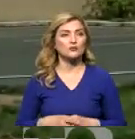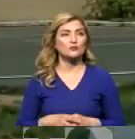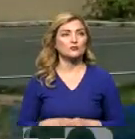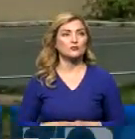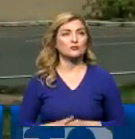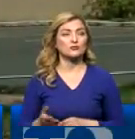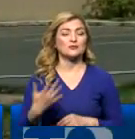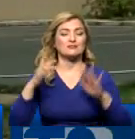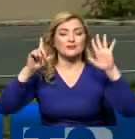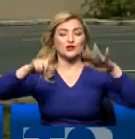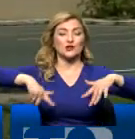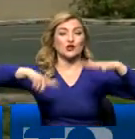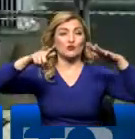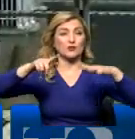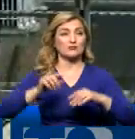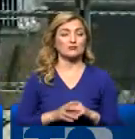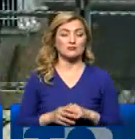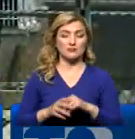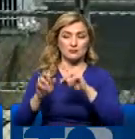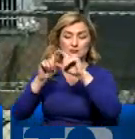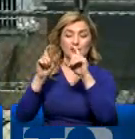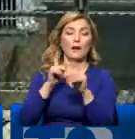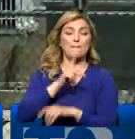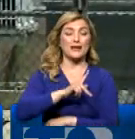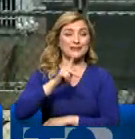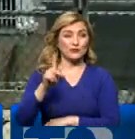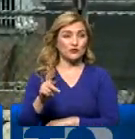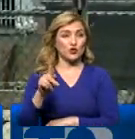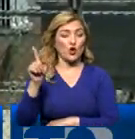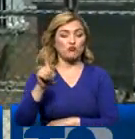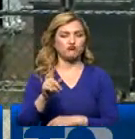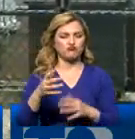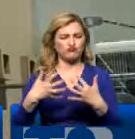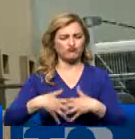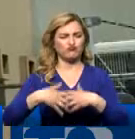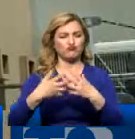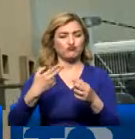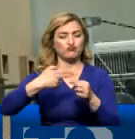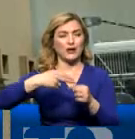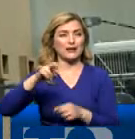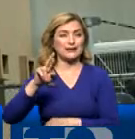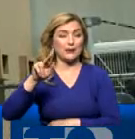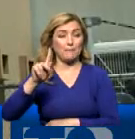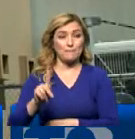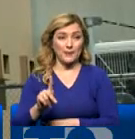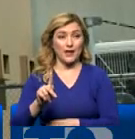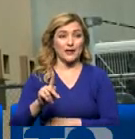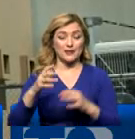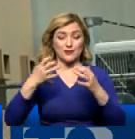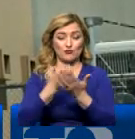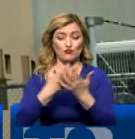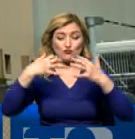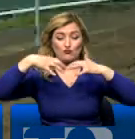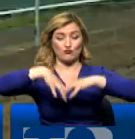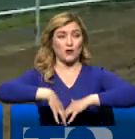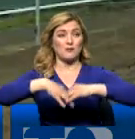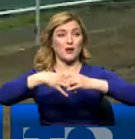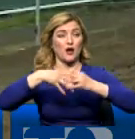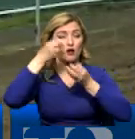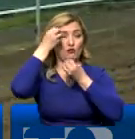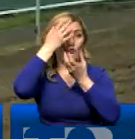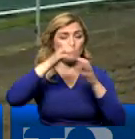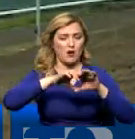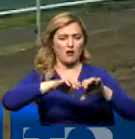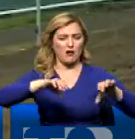Desde hace 7 meses, Refinería del Pacífico, Eloy Alfaro, RDP, en liquidación, anunció el estado crítico del acueducto La Esperanza